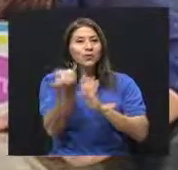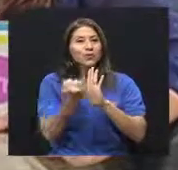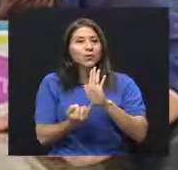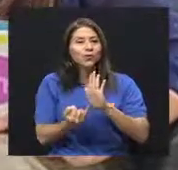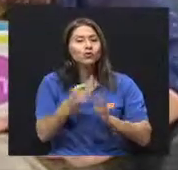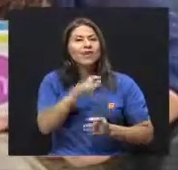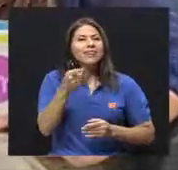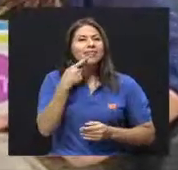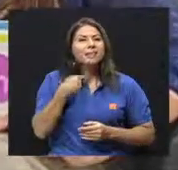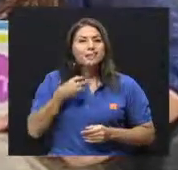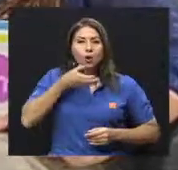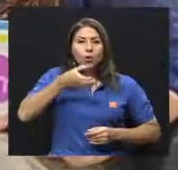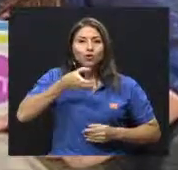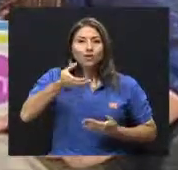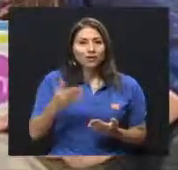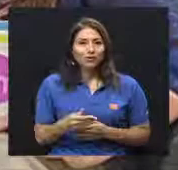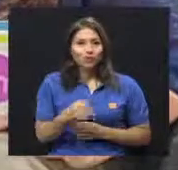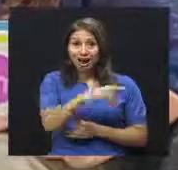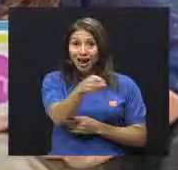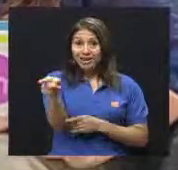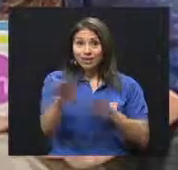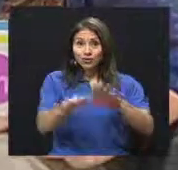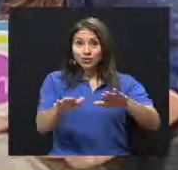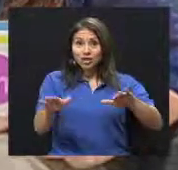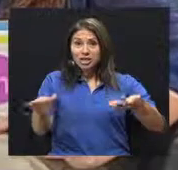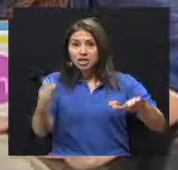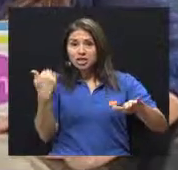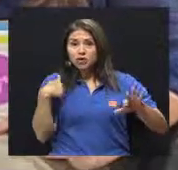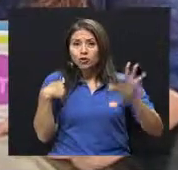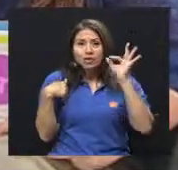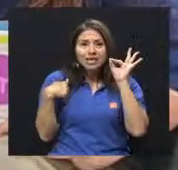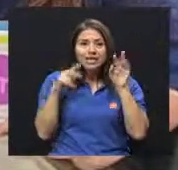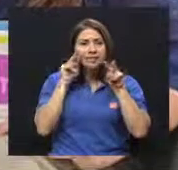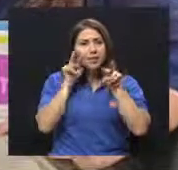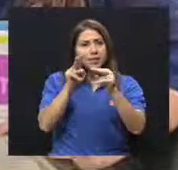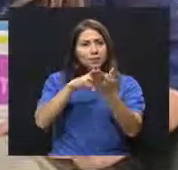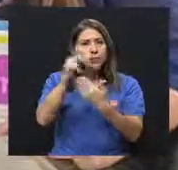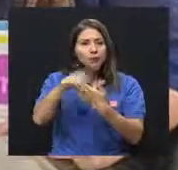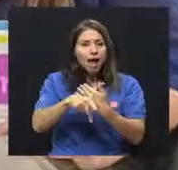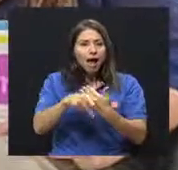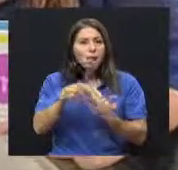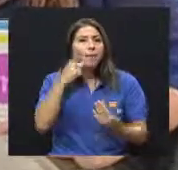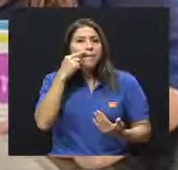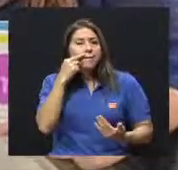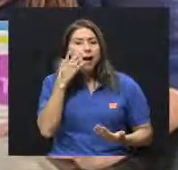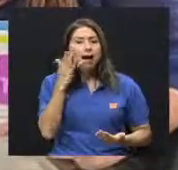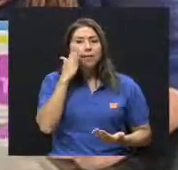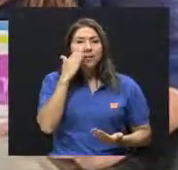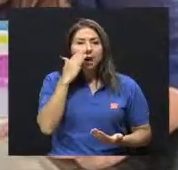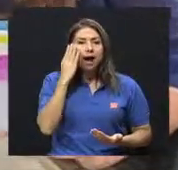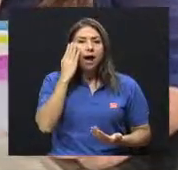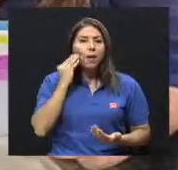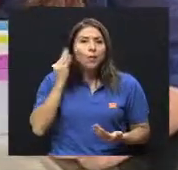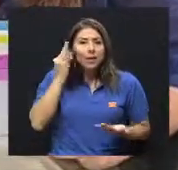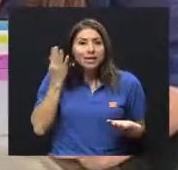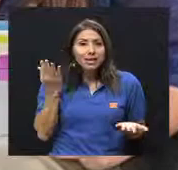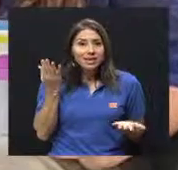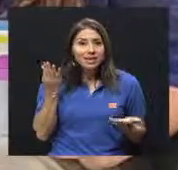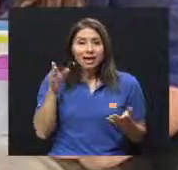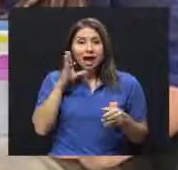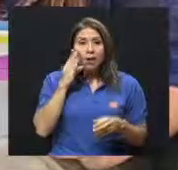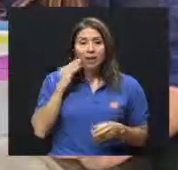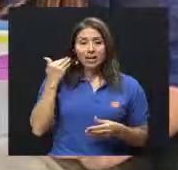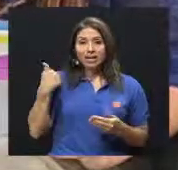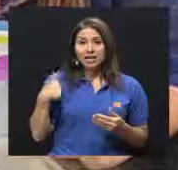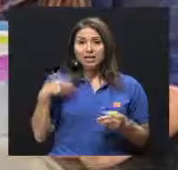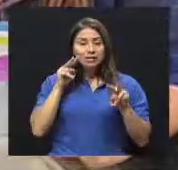den consejos, ¿verdad? También para aquellos chiquitos que nos están viendo, esas chiquitas, esos papás, mamás, abuelitas también que nos